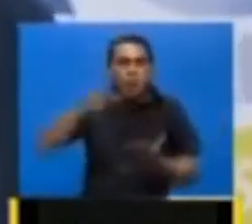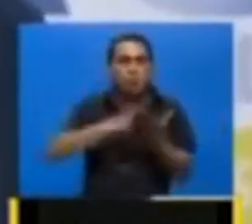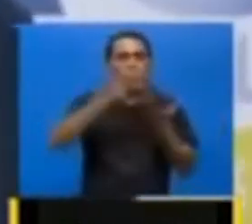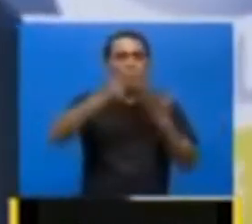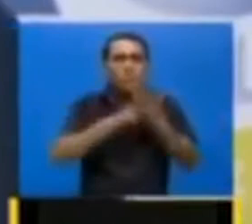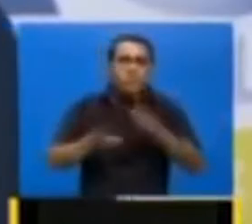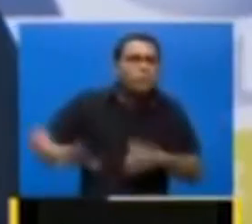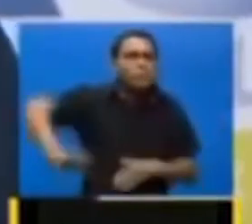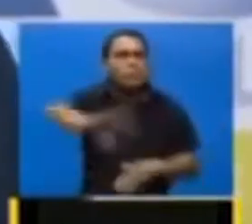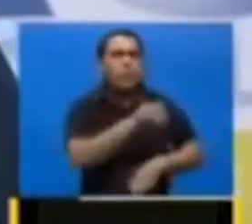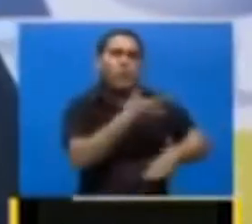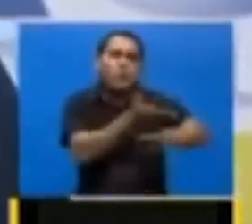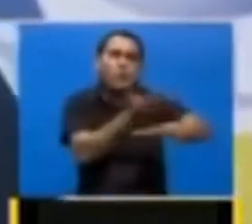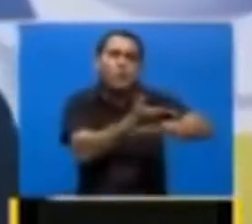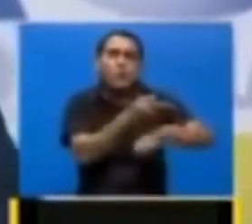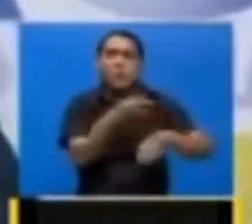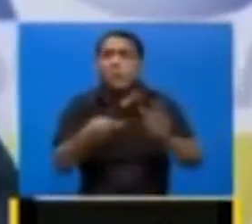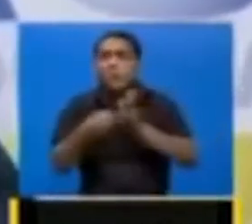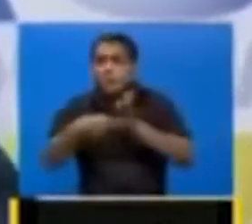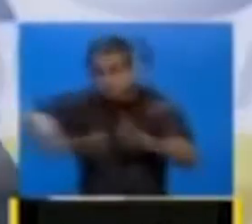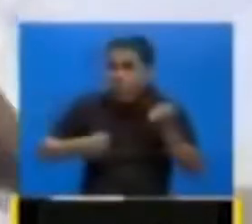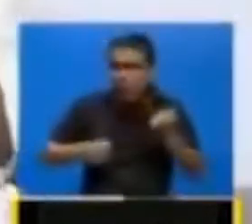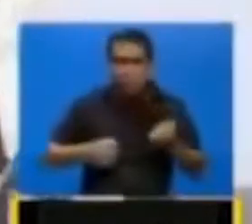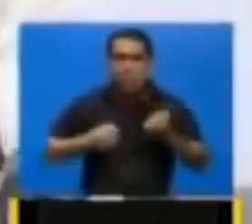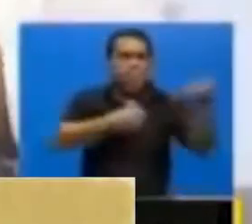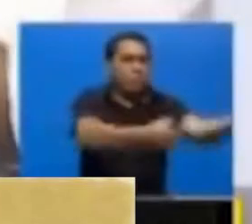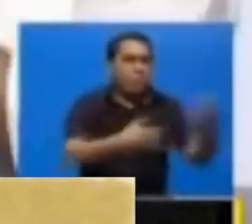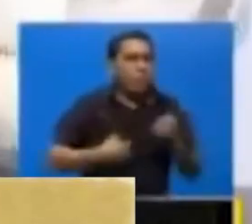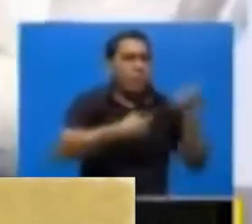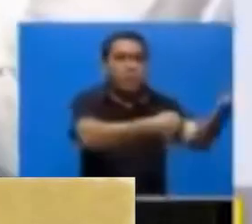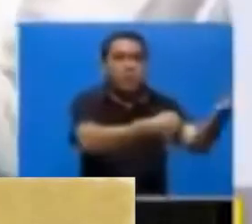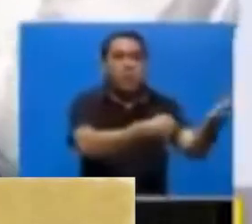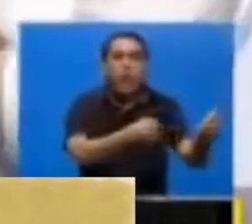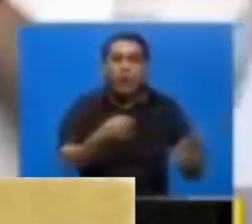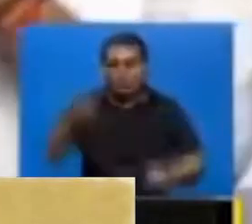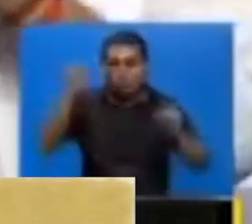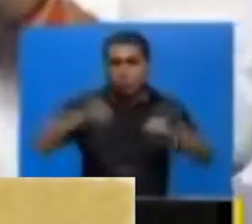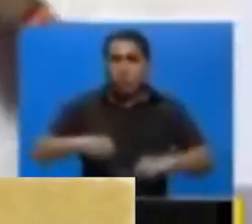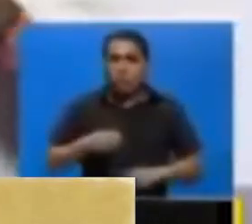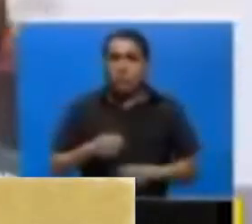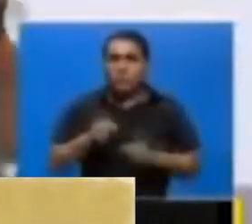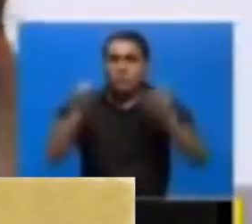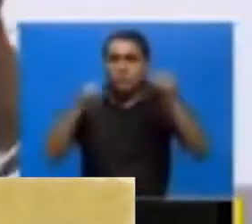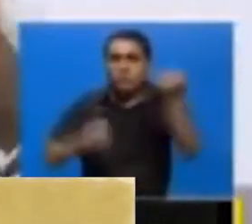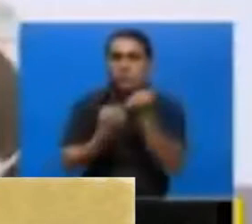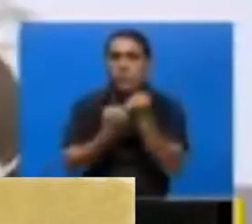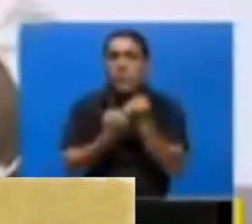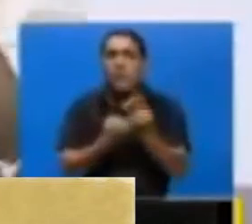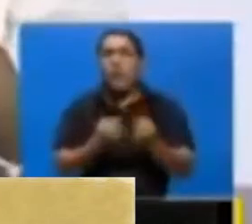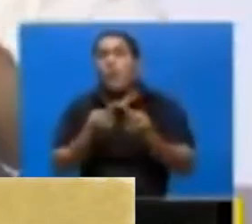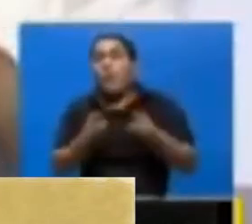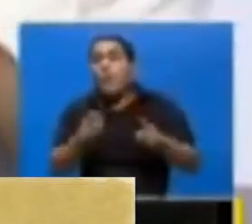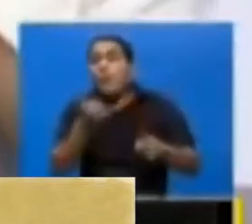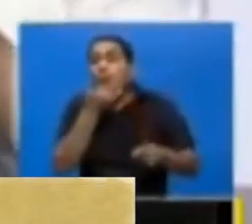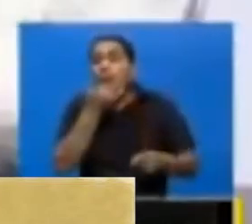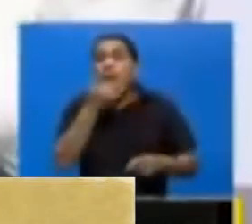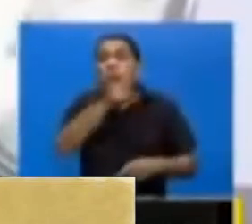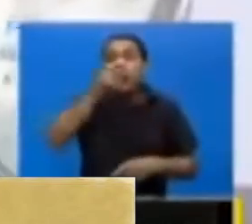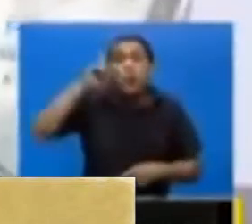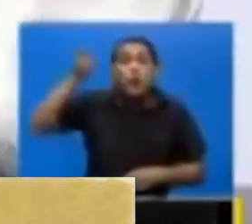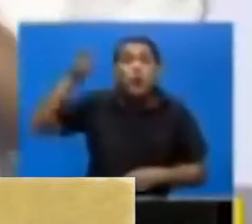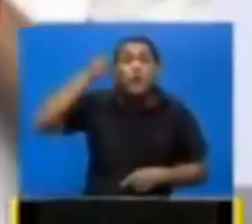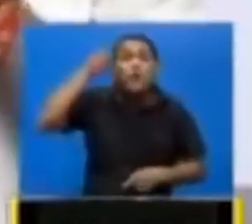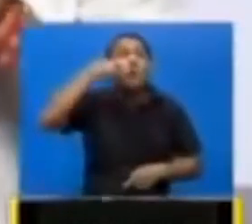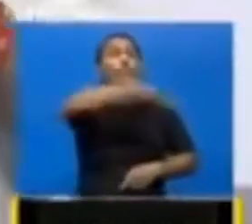productivos, es hacer prisas los acuerdos de paz. Pero lo que yo sí estoy pidiendo es que su gobierno, el gobierno de